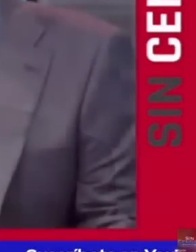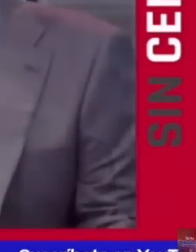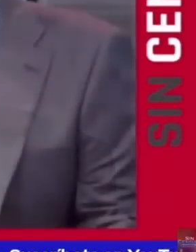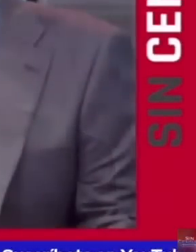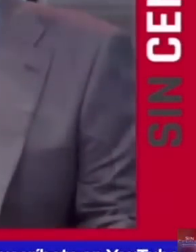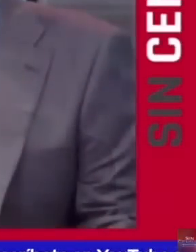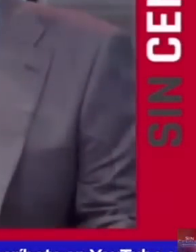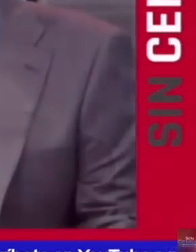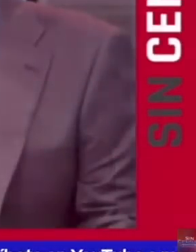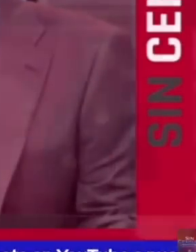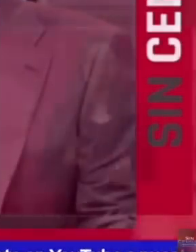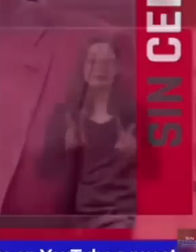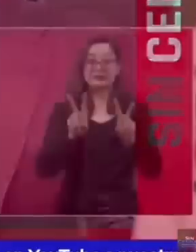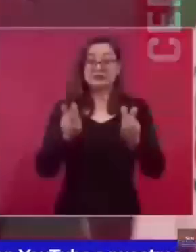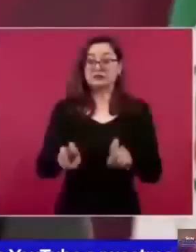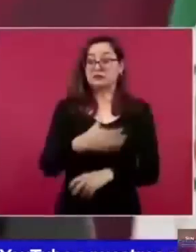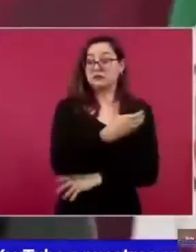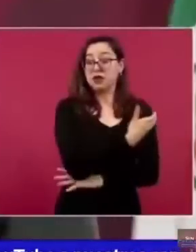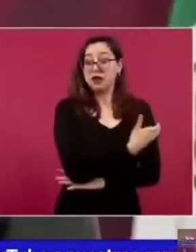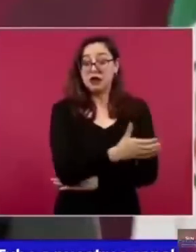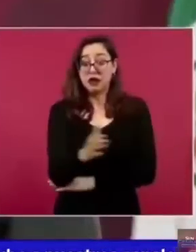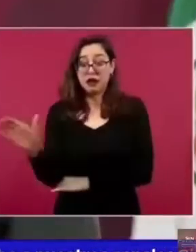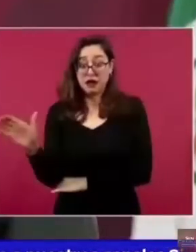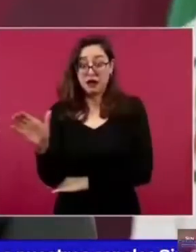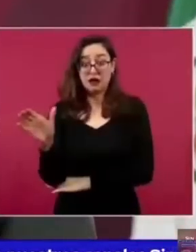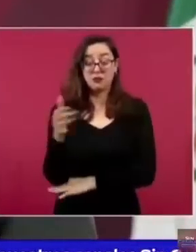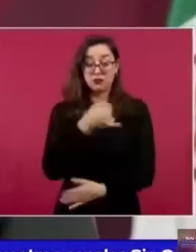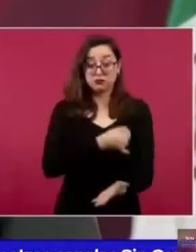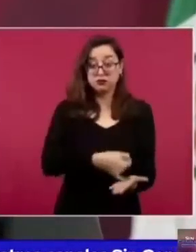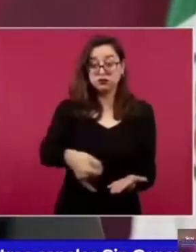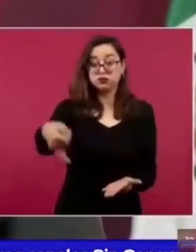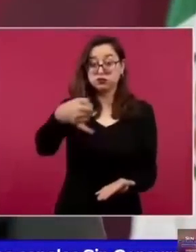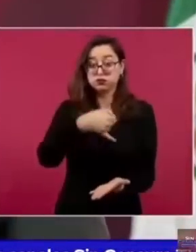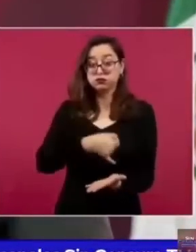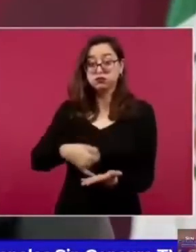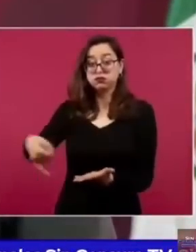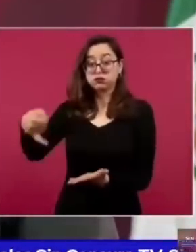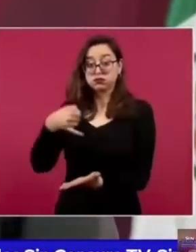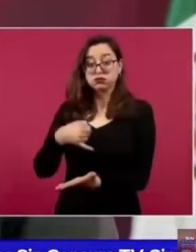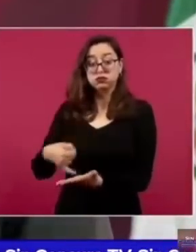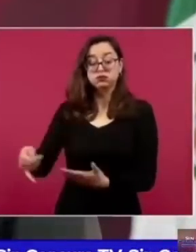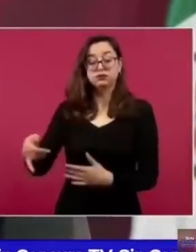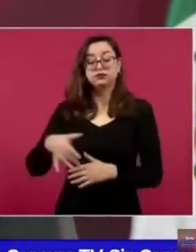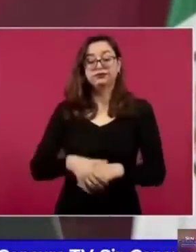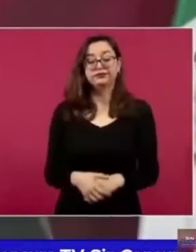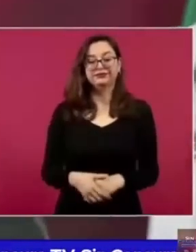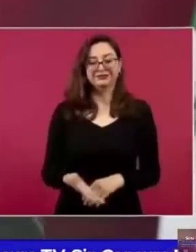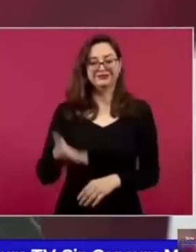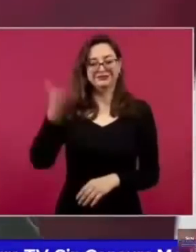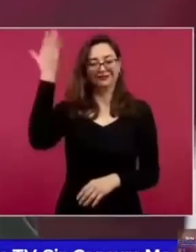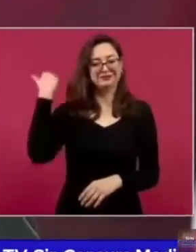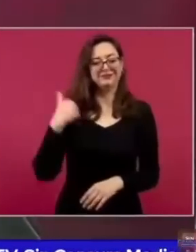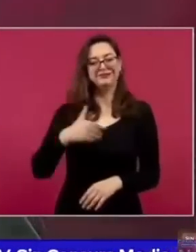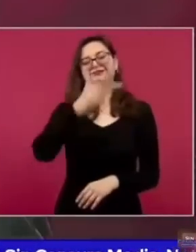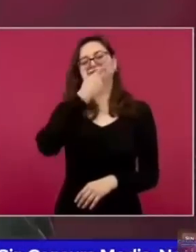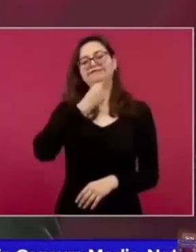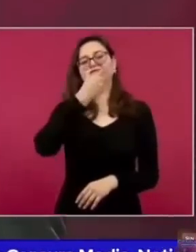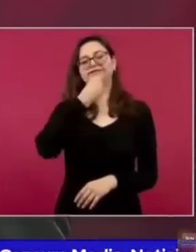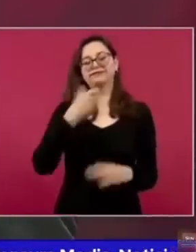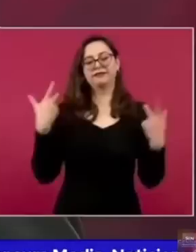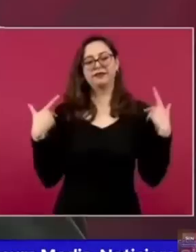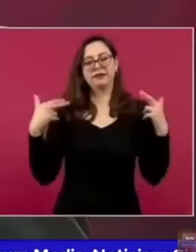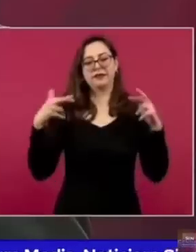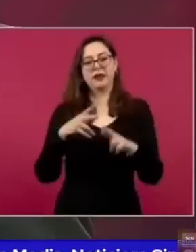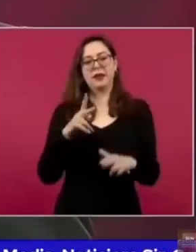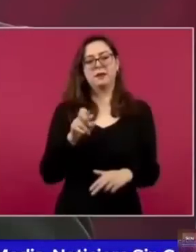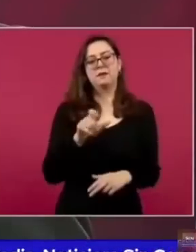desperdicio. Ha iniciado con todo el presidente Andrés Manuel López Obrador, con la espada desenvainada, porque también habló de